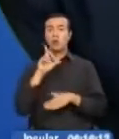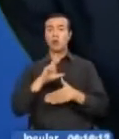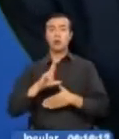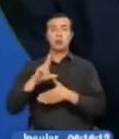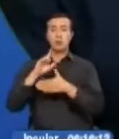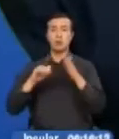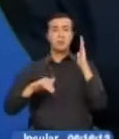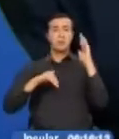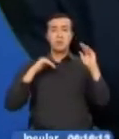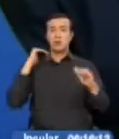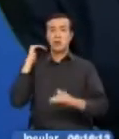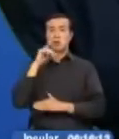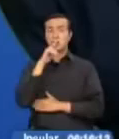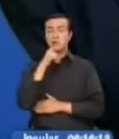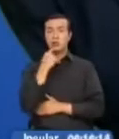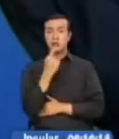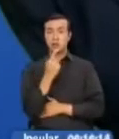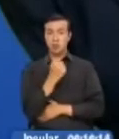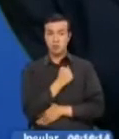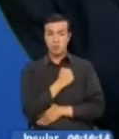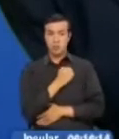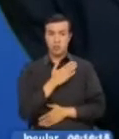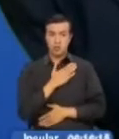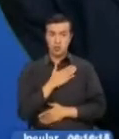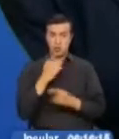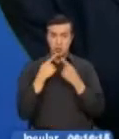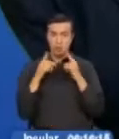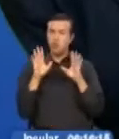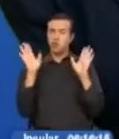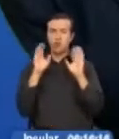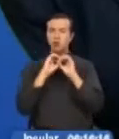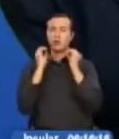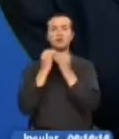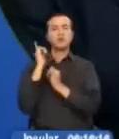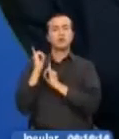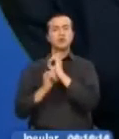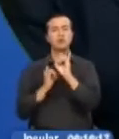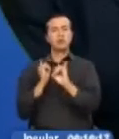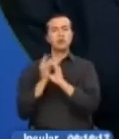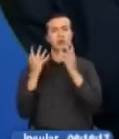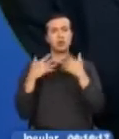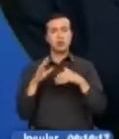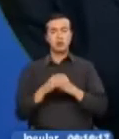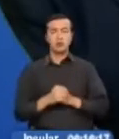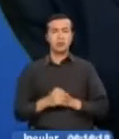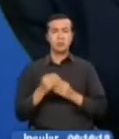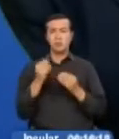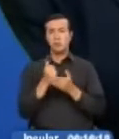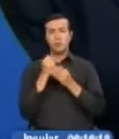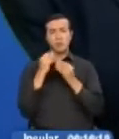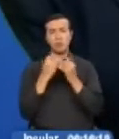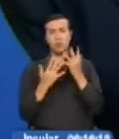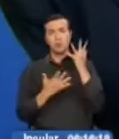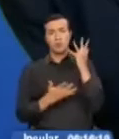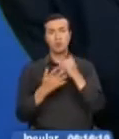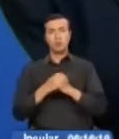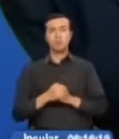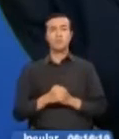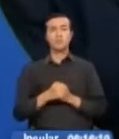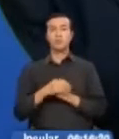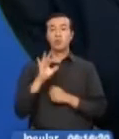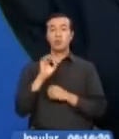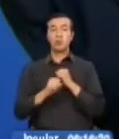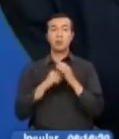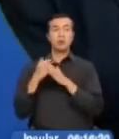no dicho por nosotros sino por organismos internacionales está bien traído importantísimos beneficios para la ciudadanía en los